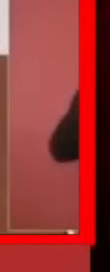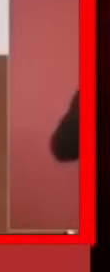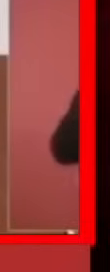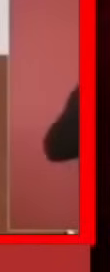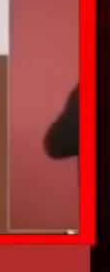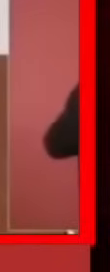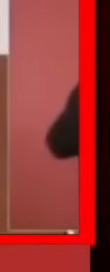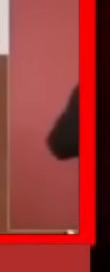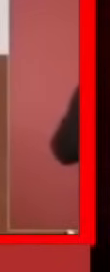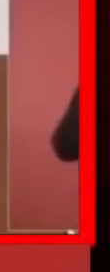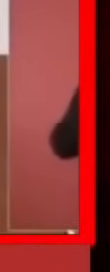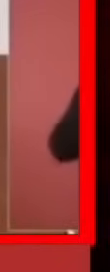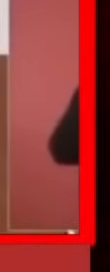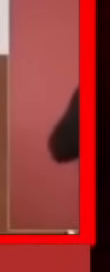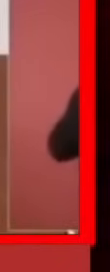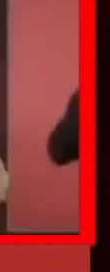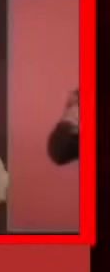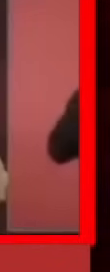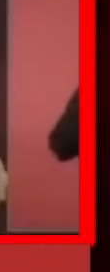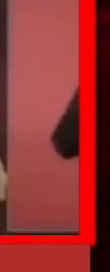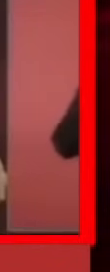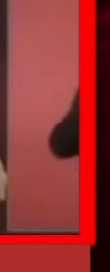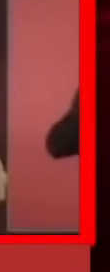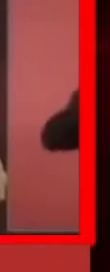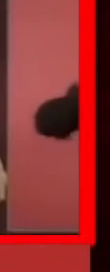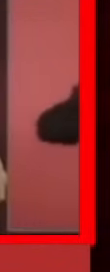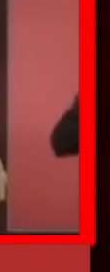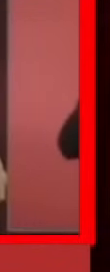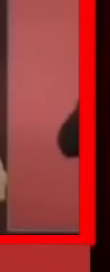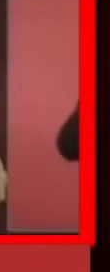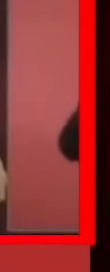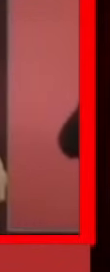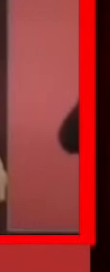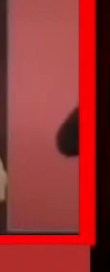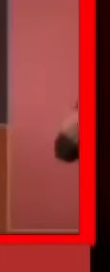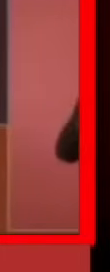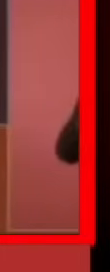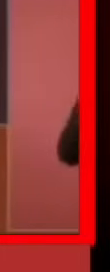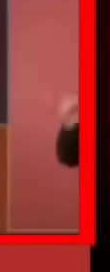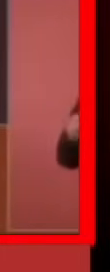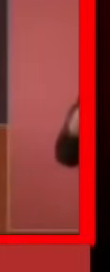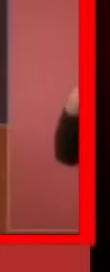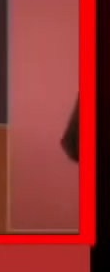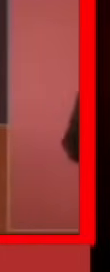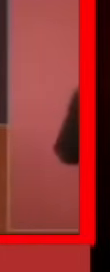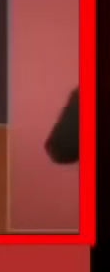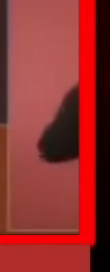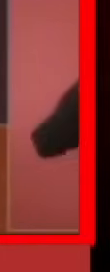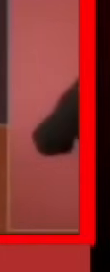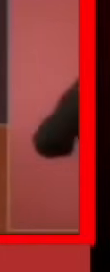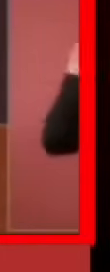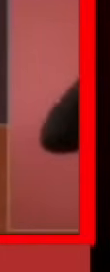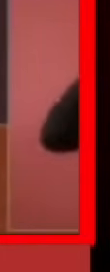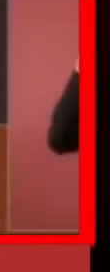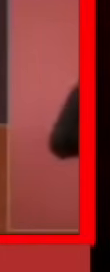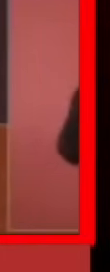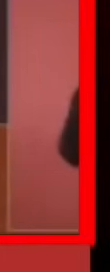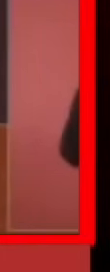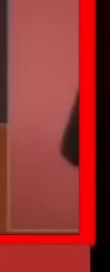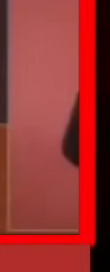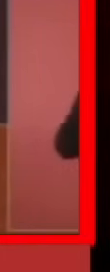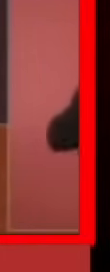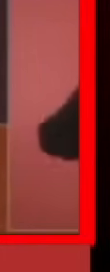en esa labor y hemos informado esta mañana al gabinete de la situación delicada,